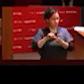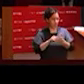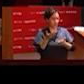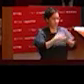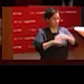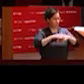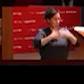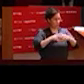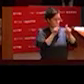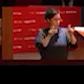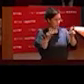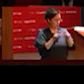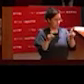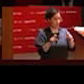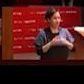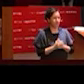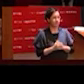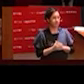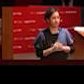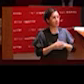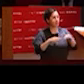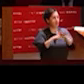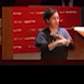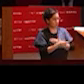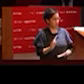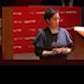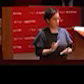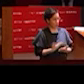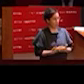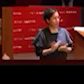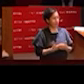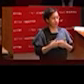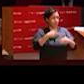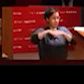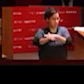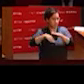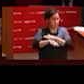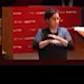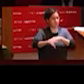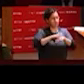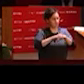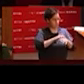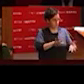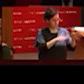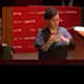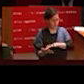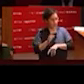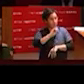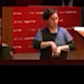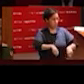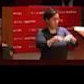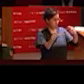industriales eh tenemos gestión documental que es Guardia custodia digitalización y